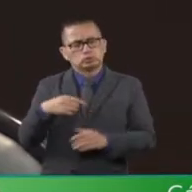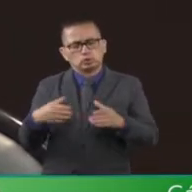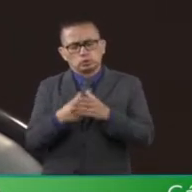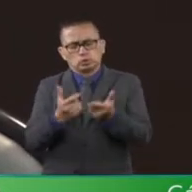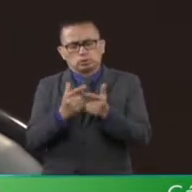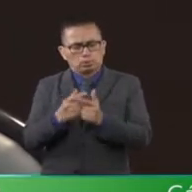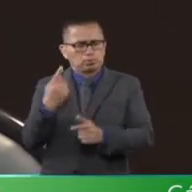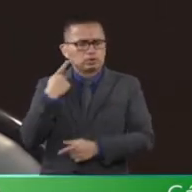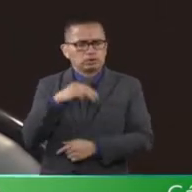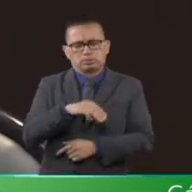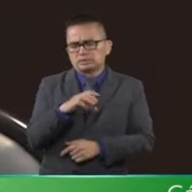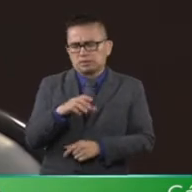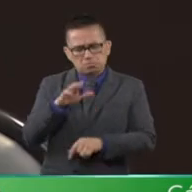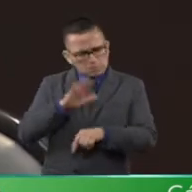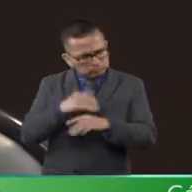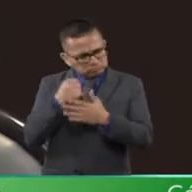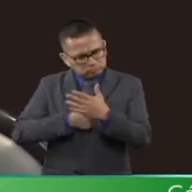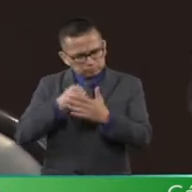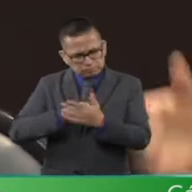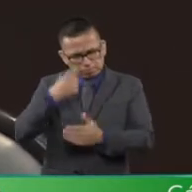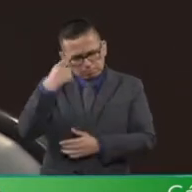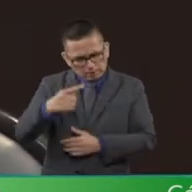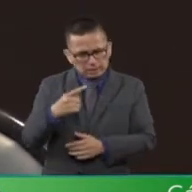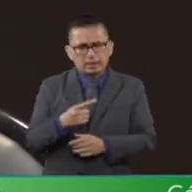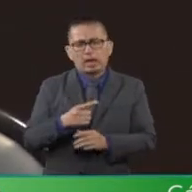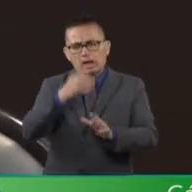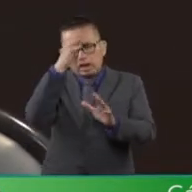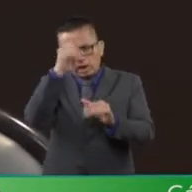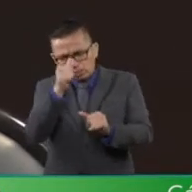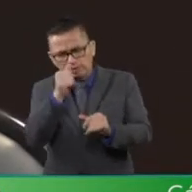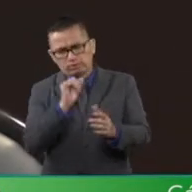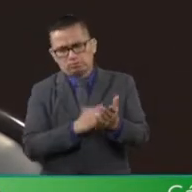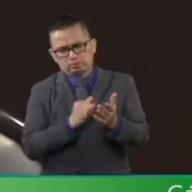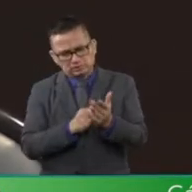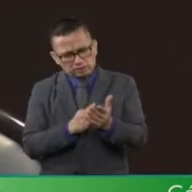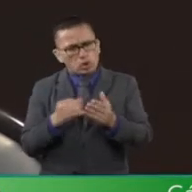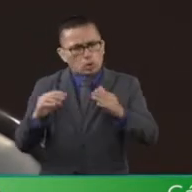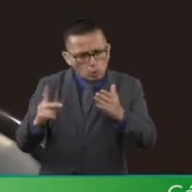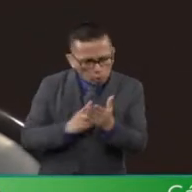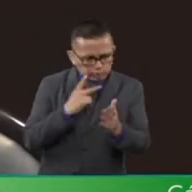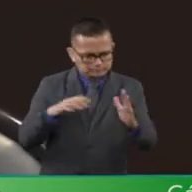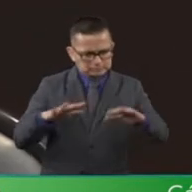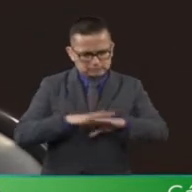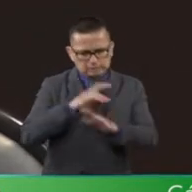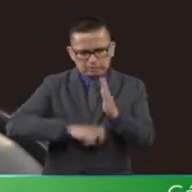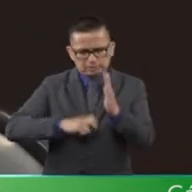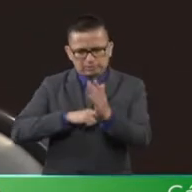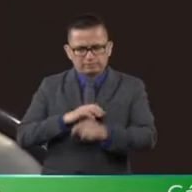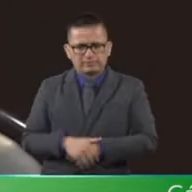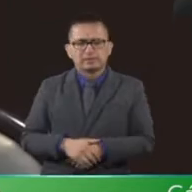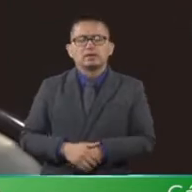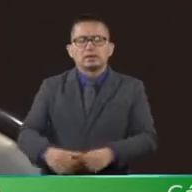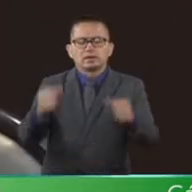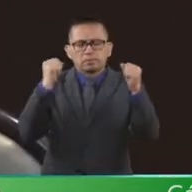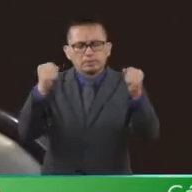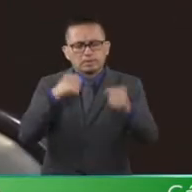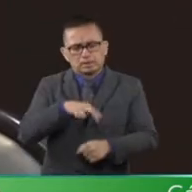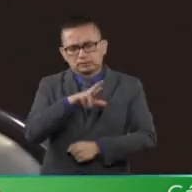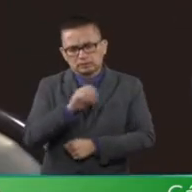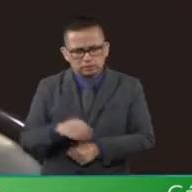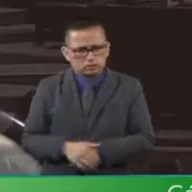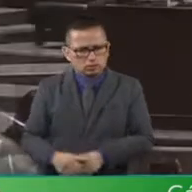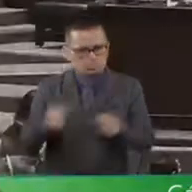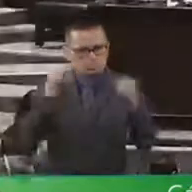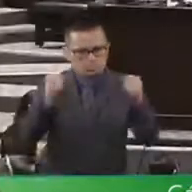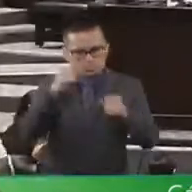renovar nuestro pacto fiscal Muchas felicidades a las y los Quintana renses viva Quintana ro y Viva